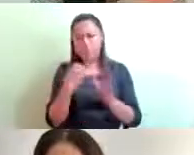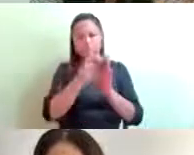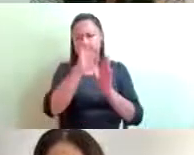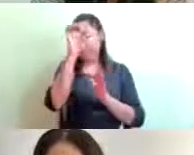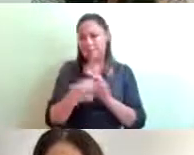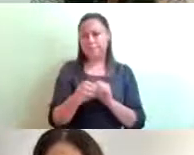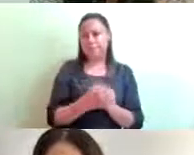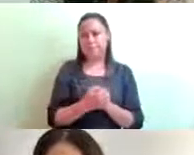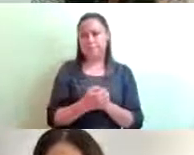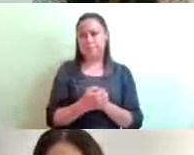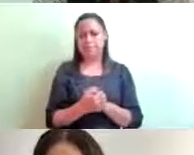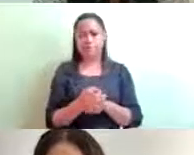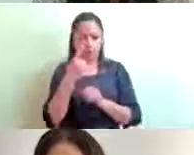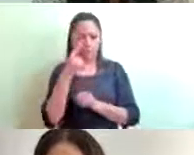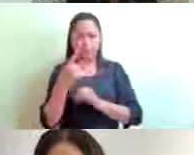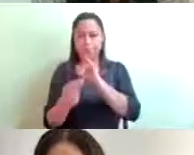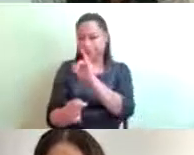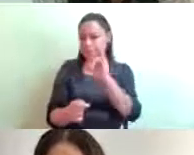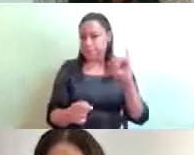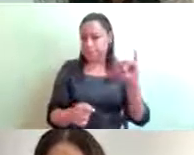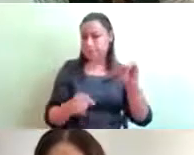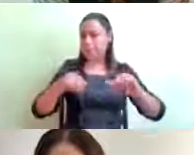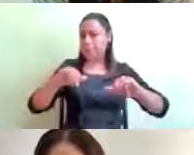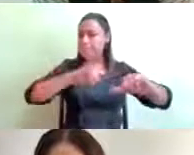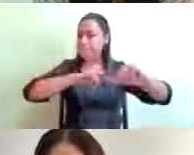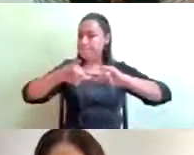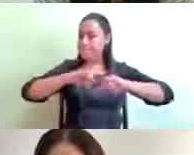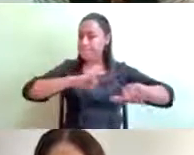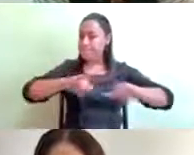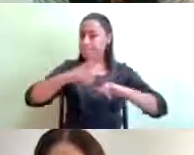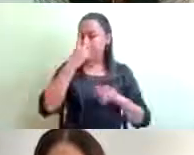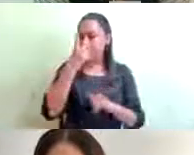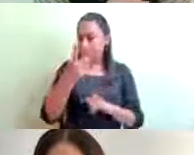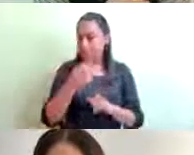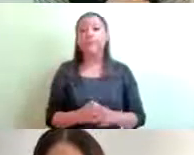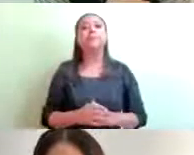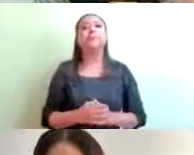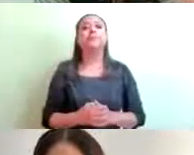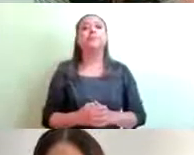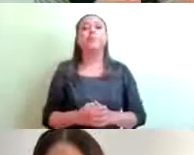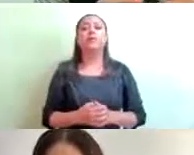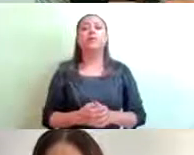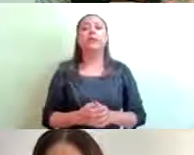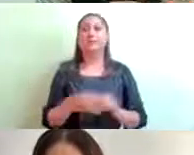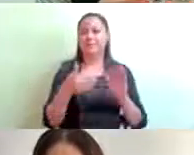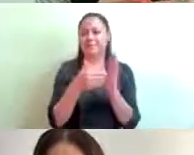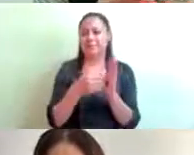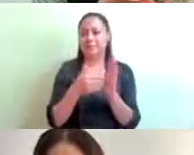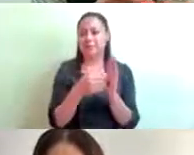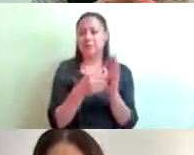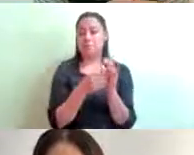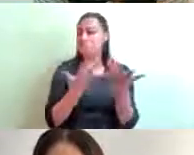Por ejemplo, en el lado izquierdo, el mapa nos dice más o menos cómo están los efectos